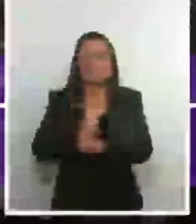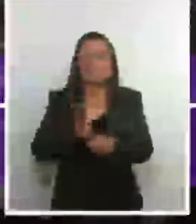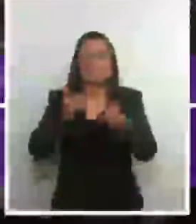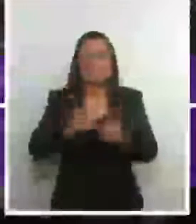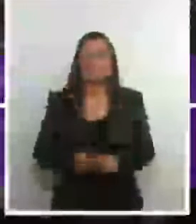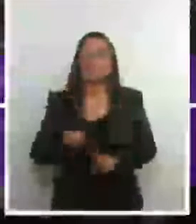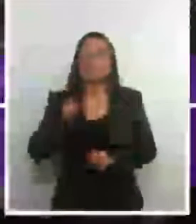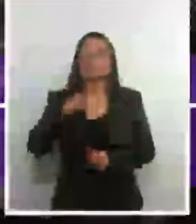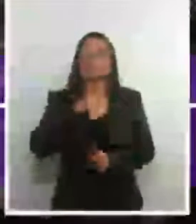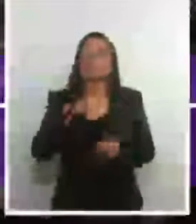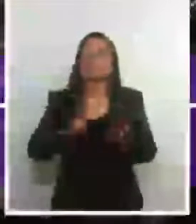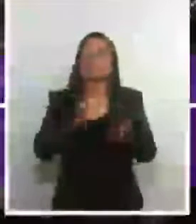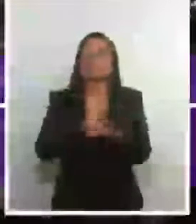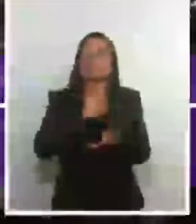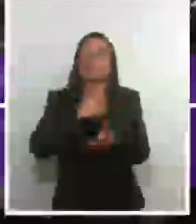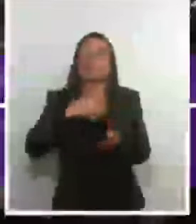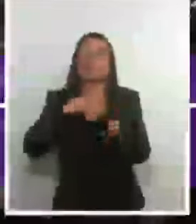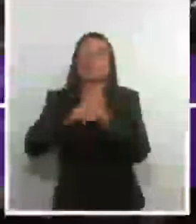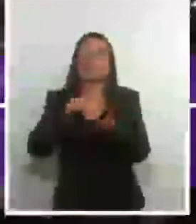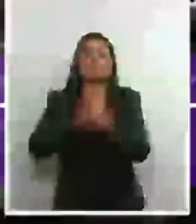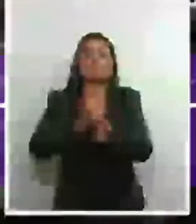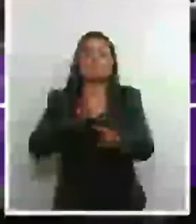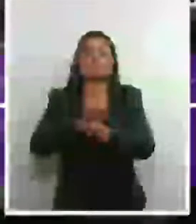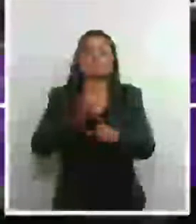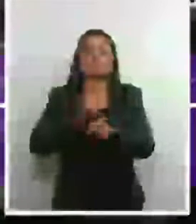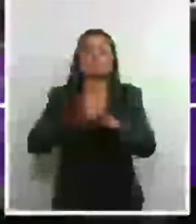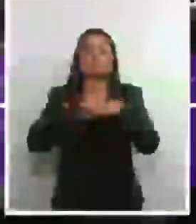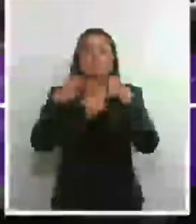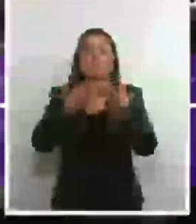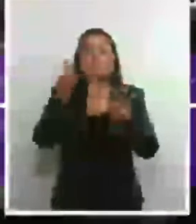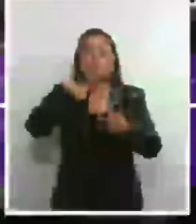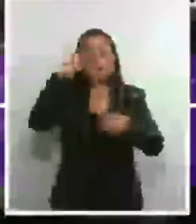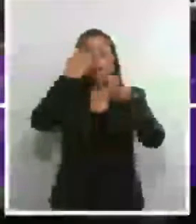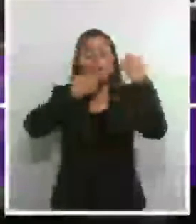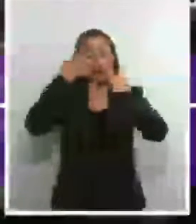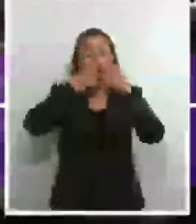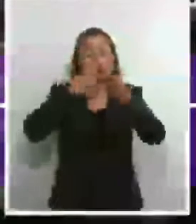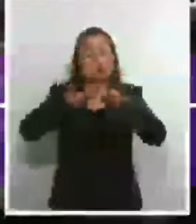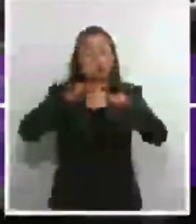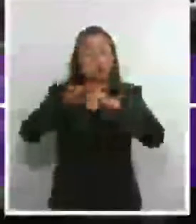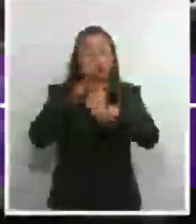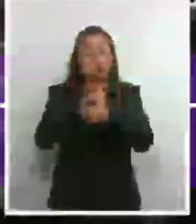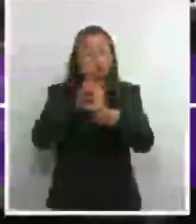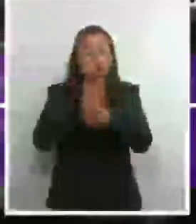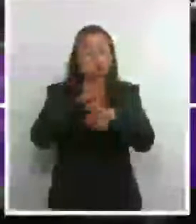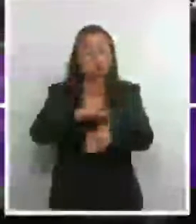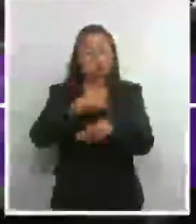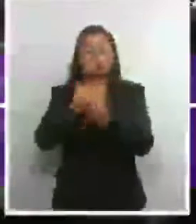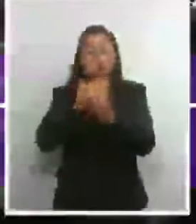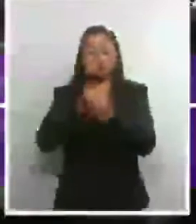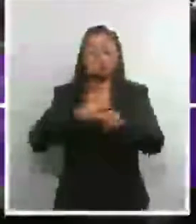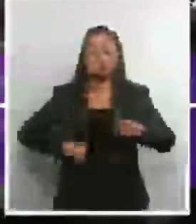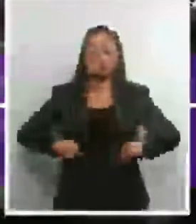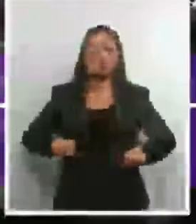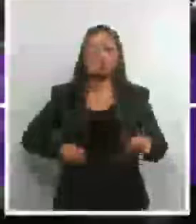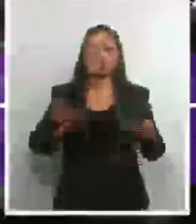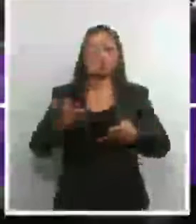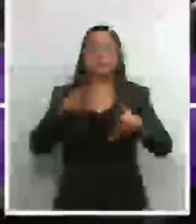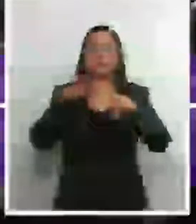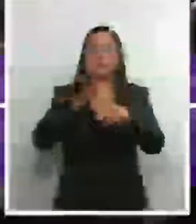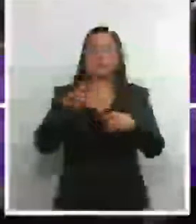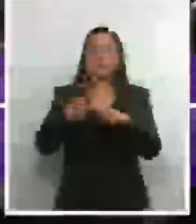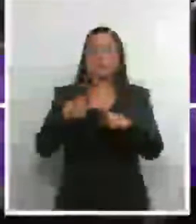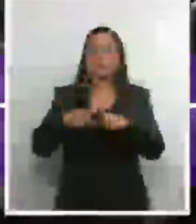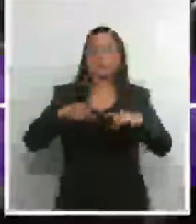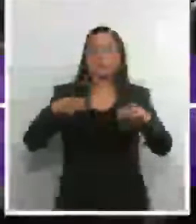ley contemplará mecanismos institucionales de evaluación, control y vigilancia sobre las actividades que lleven a